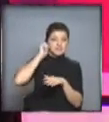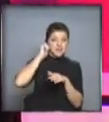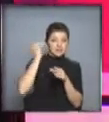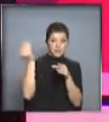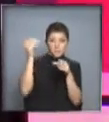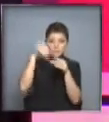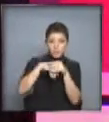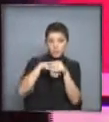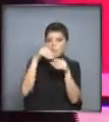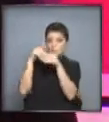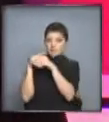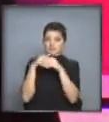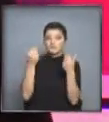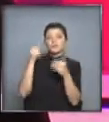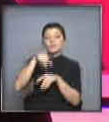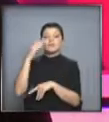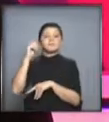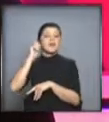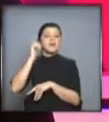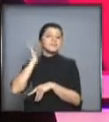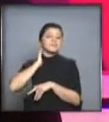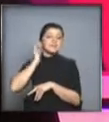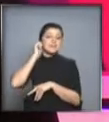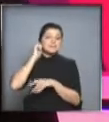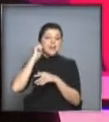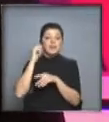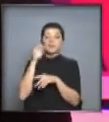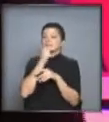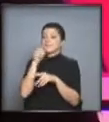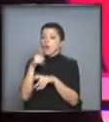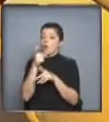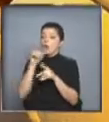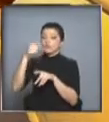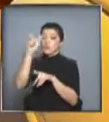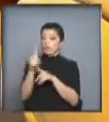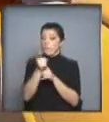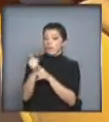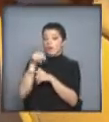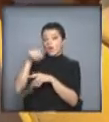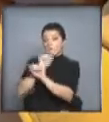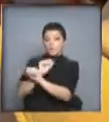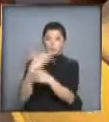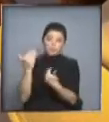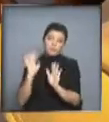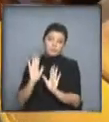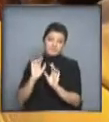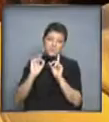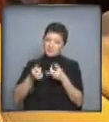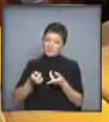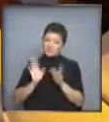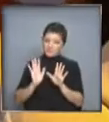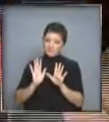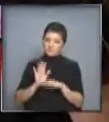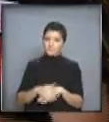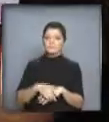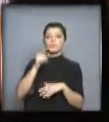que ir preso, a los 16 años tiene que ser igualdad de derecho. Es otro debate, no es solamente votar porque nos conviene. Una cosa es la justicia